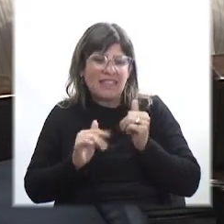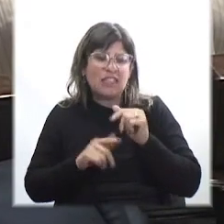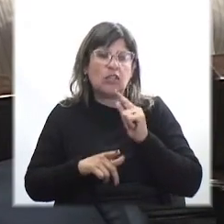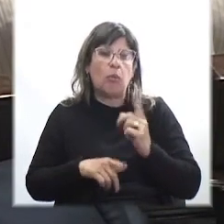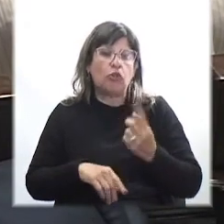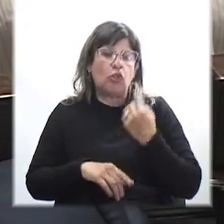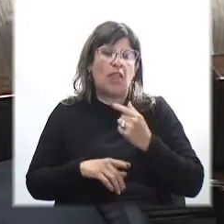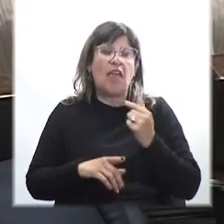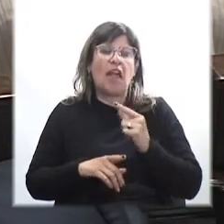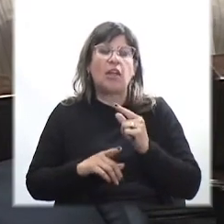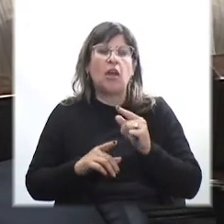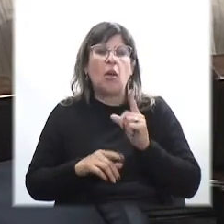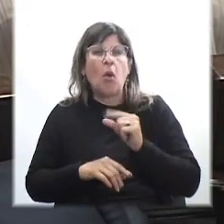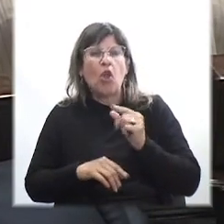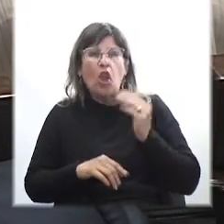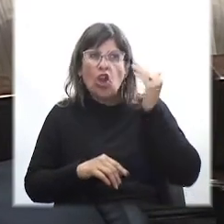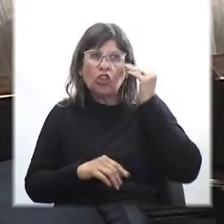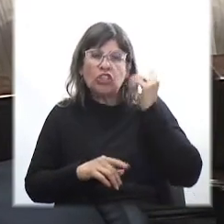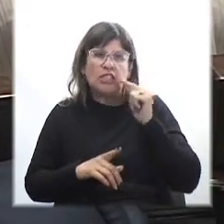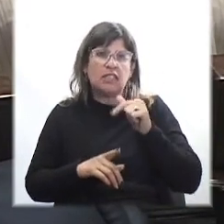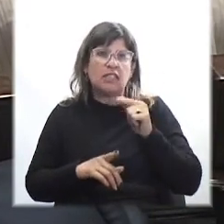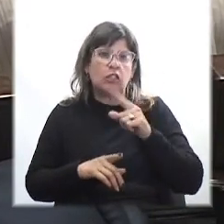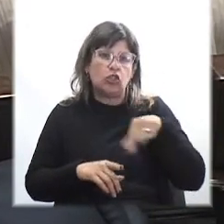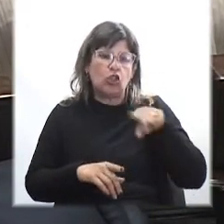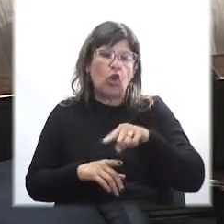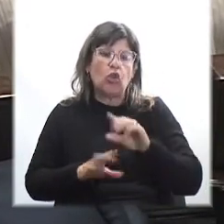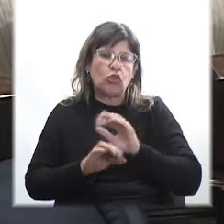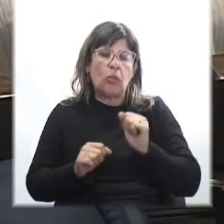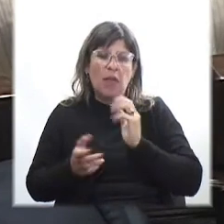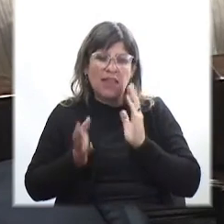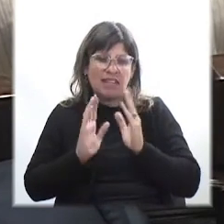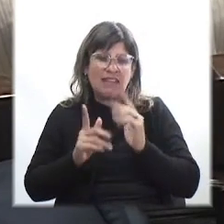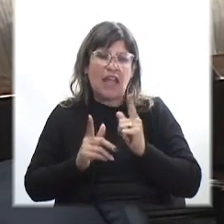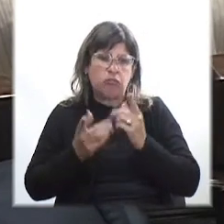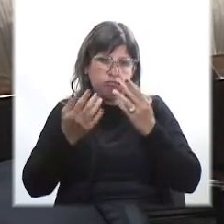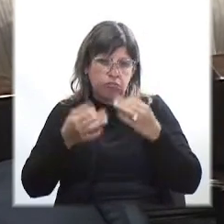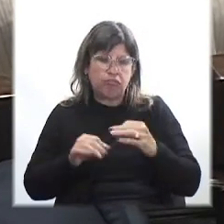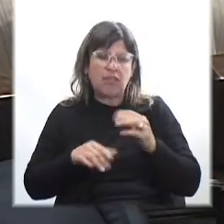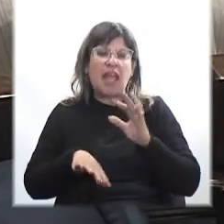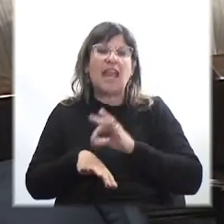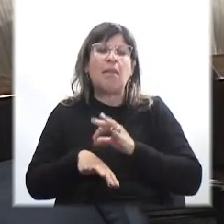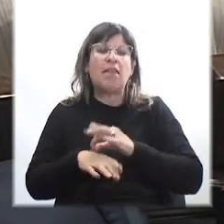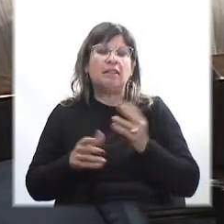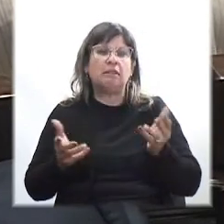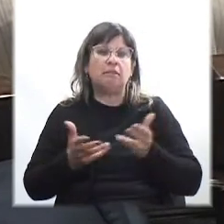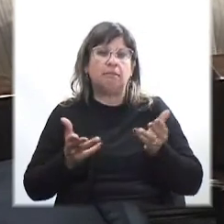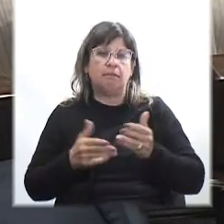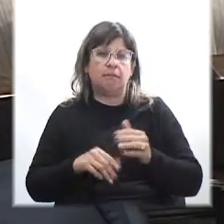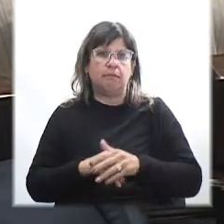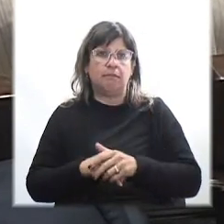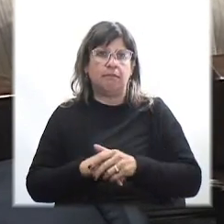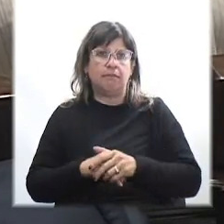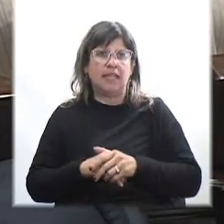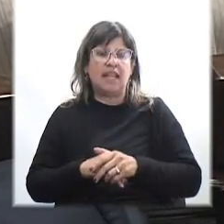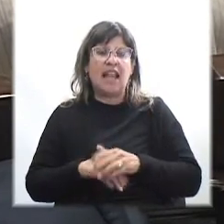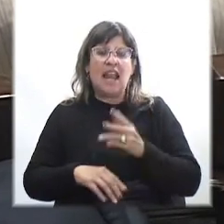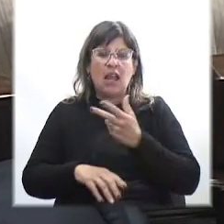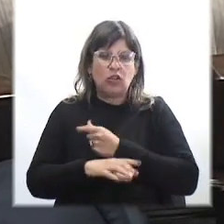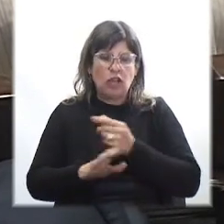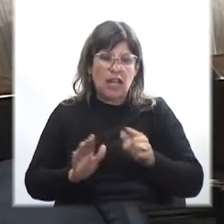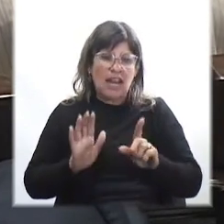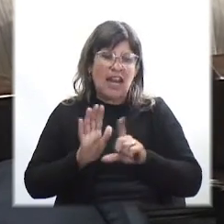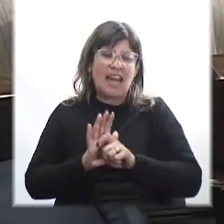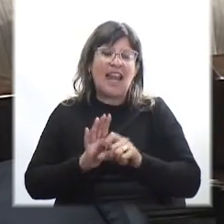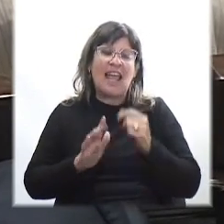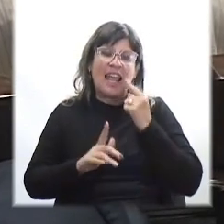dolor psíquico. Paradójicamente, todo eso se puede tratar con eficiencia en la medicina actual. La eutanasia legal, por